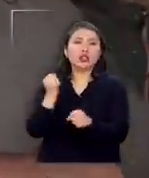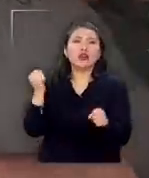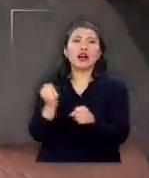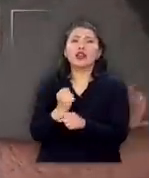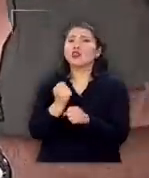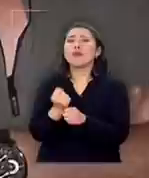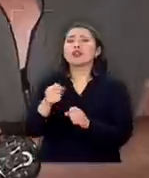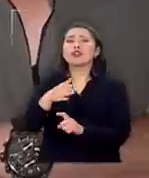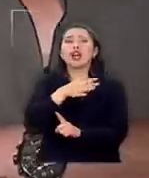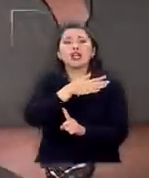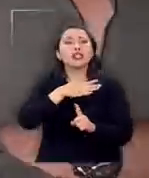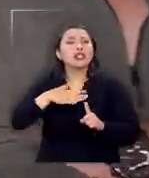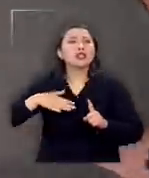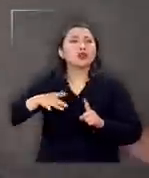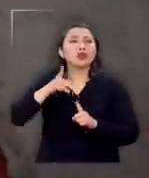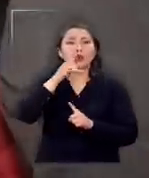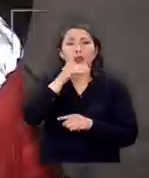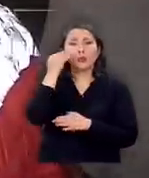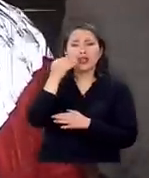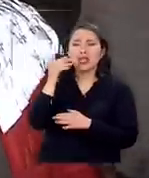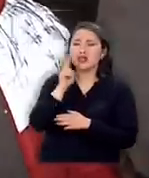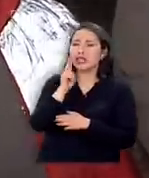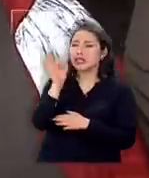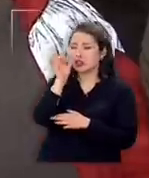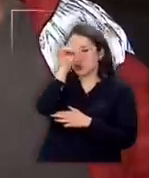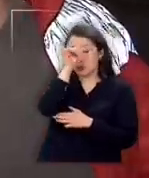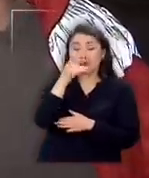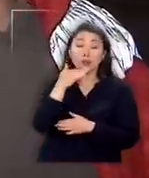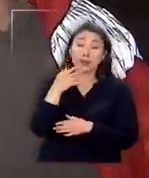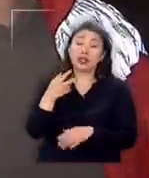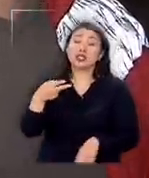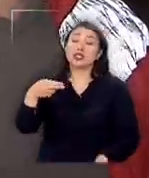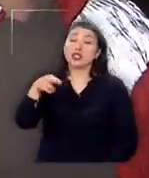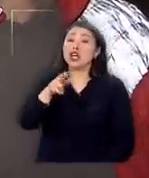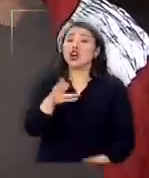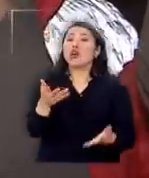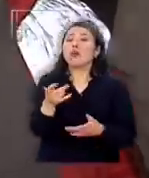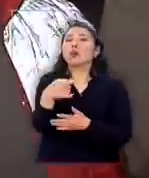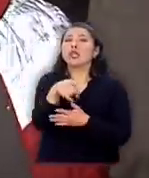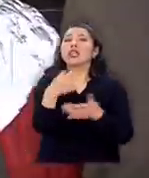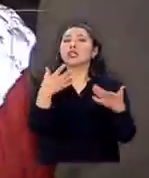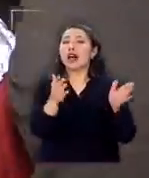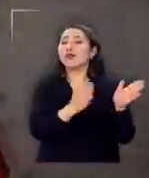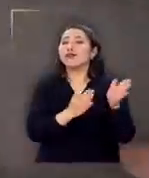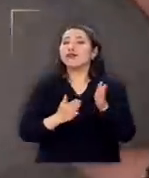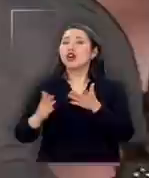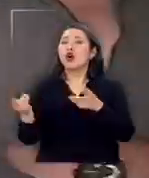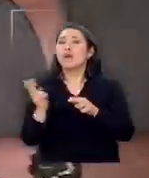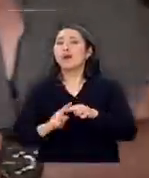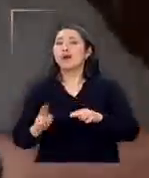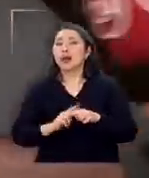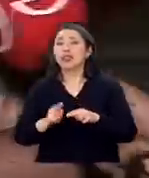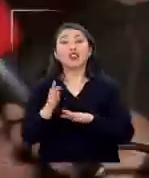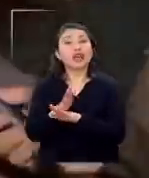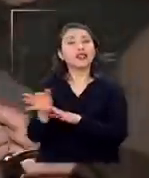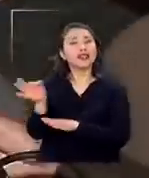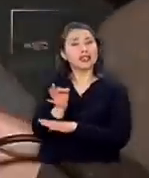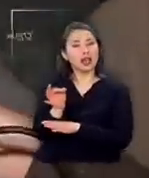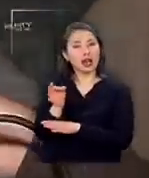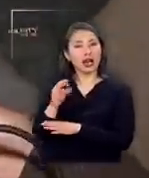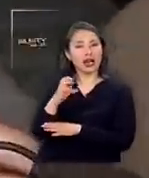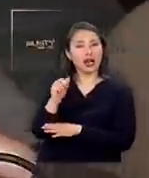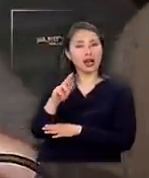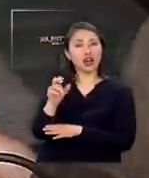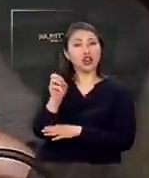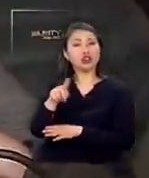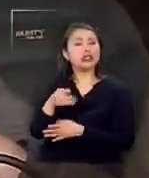ha sido esta situación en los últimos días? Y también recalcar un poco de qué manera ustedes también ya se han estado organizando, y lo que decía don Carlos.